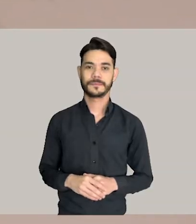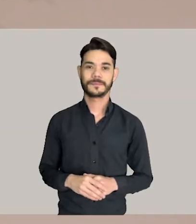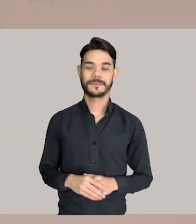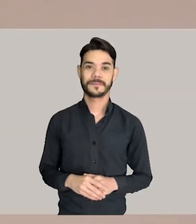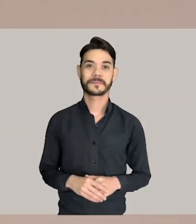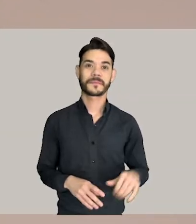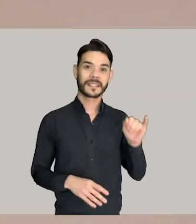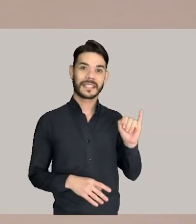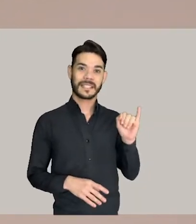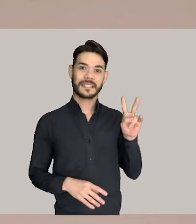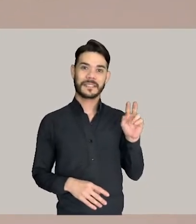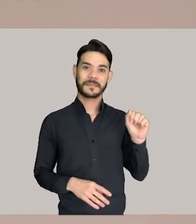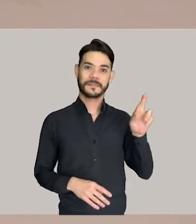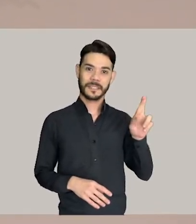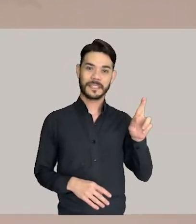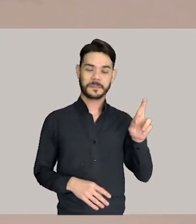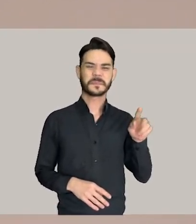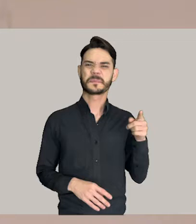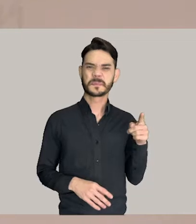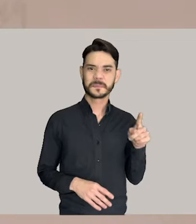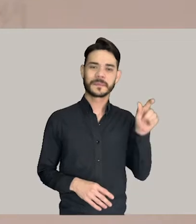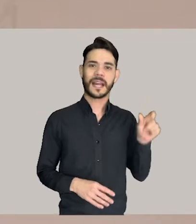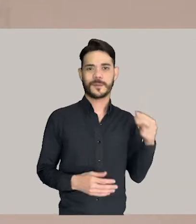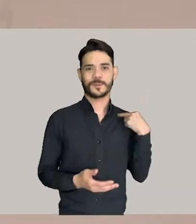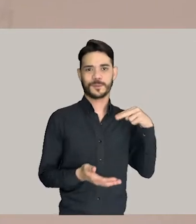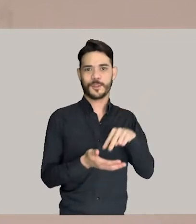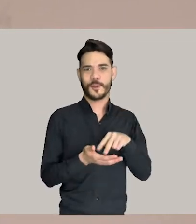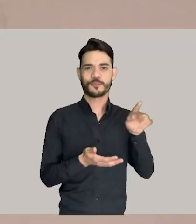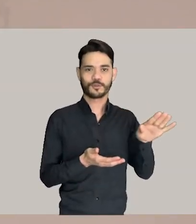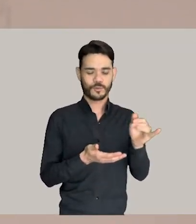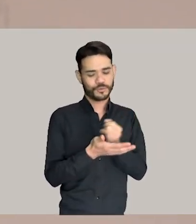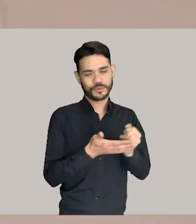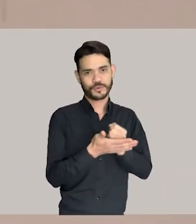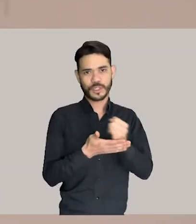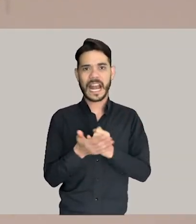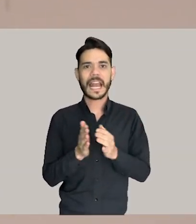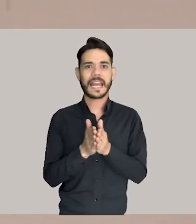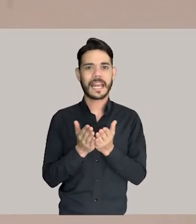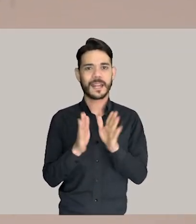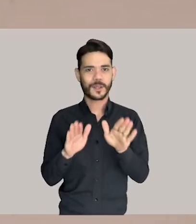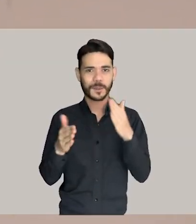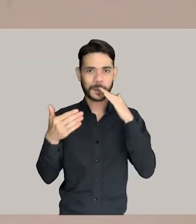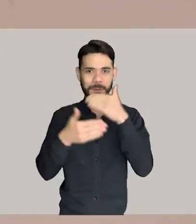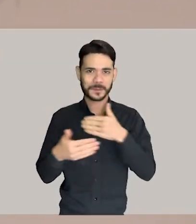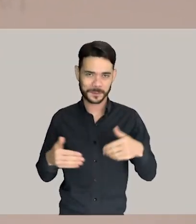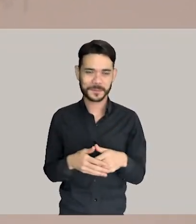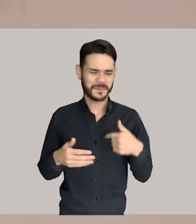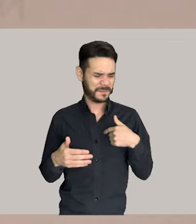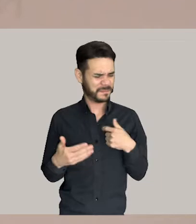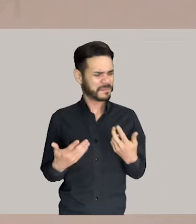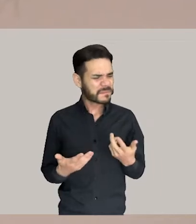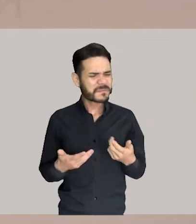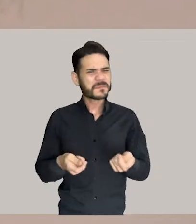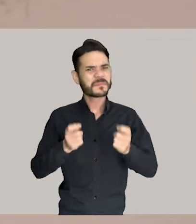Ibar Dacol es un autor e ilustrador de libros infantiles y me convertí a esa profesión